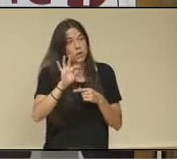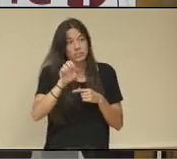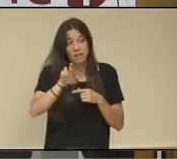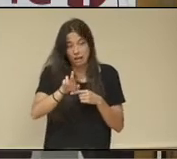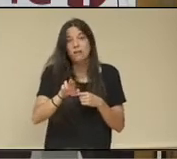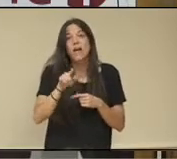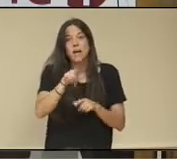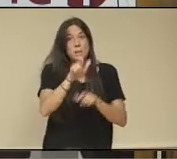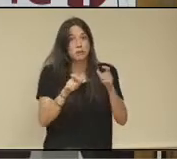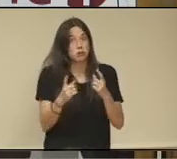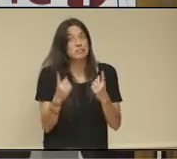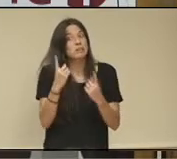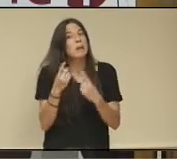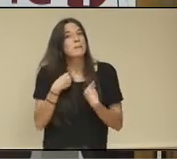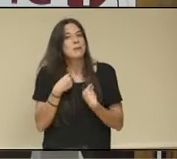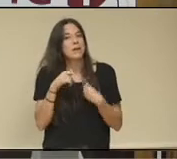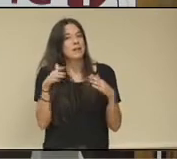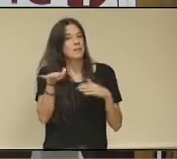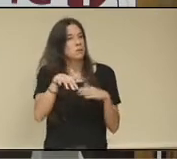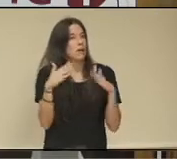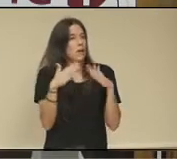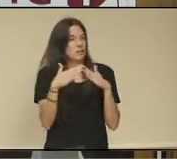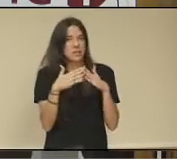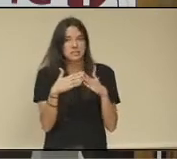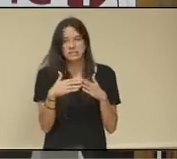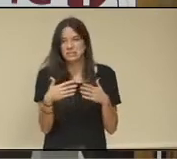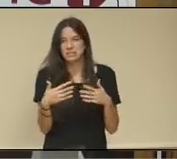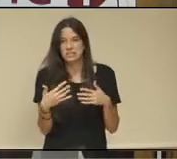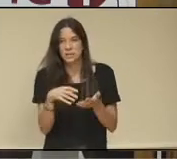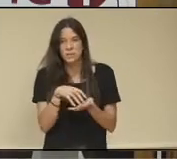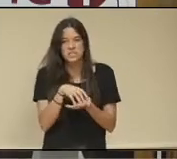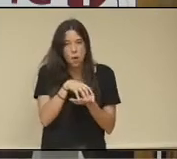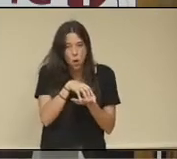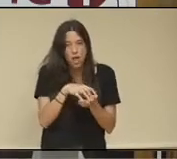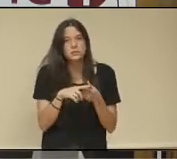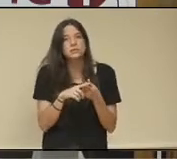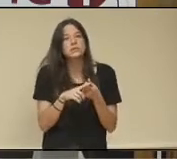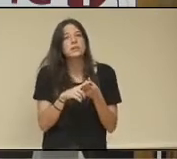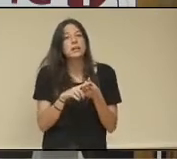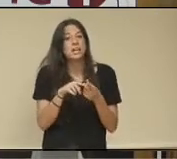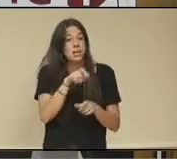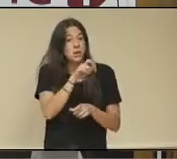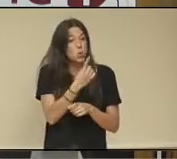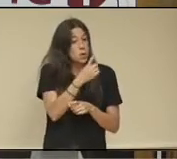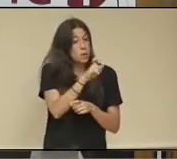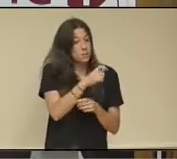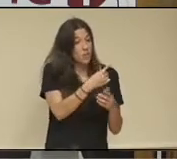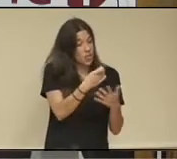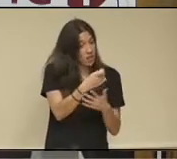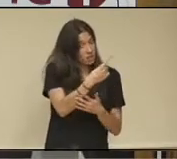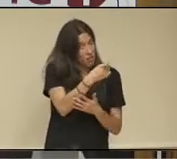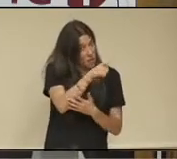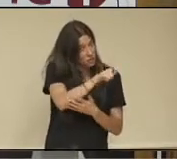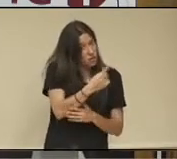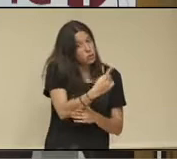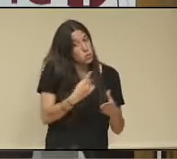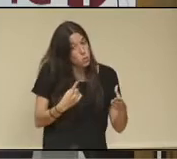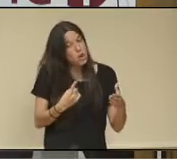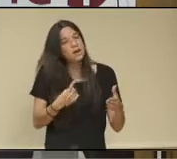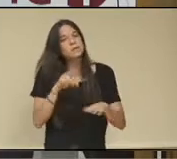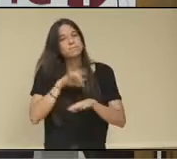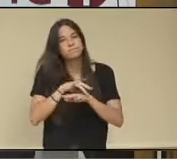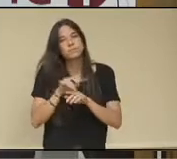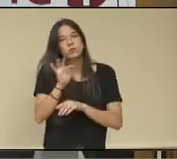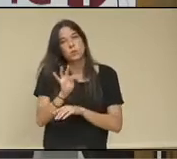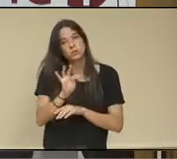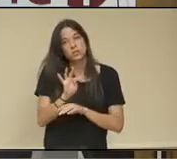vive la gente en chabolas, la incidencia de tuberculosis, tenemos 1 de cada 100 personas está infectada de tuberculosis, si no se trata una mortalidad del